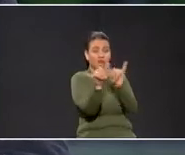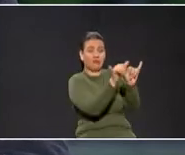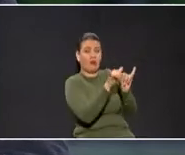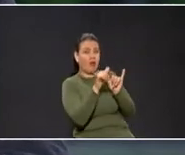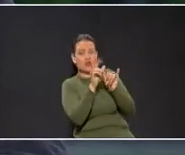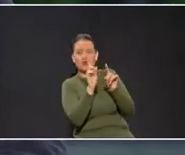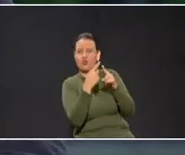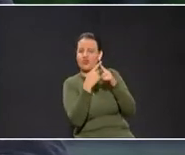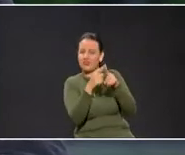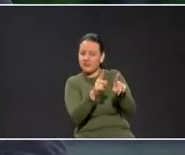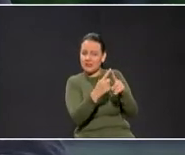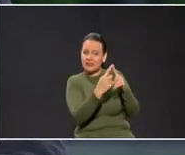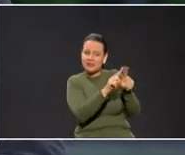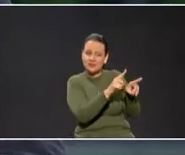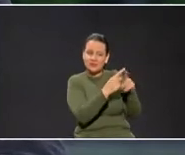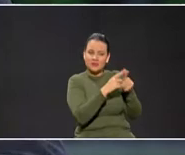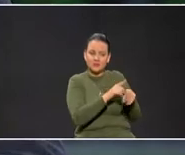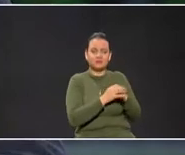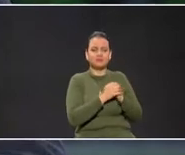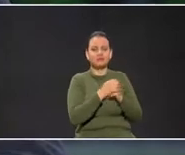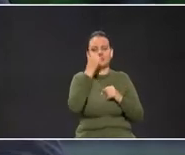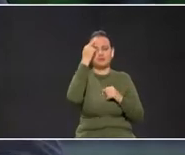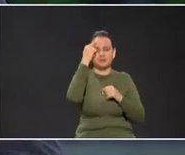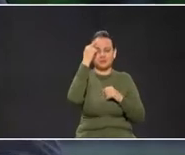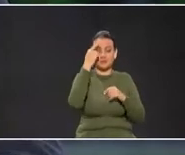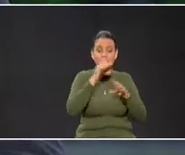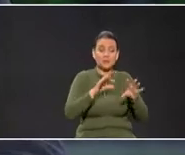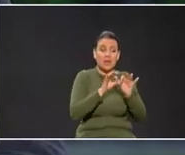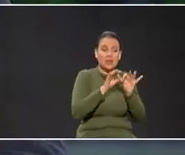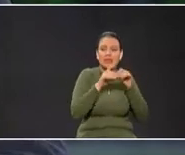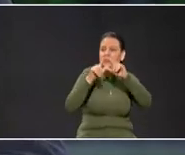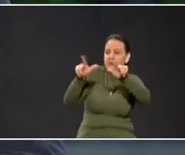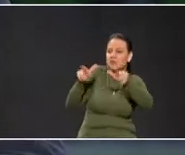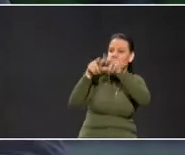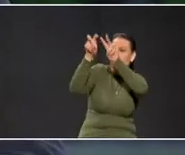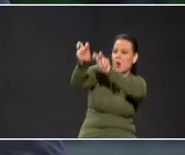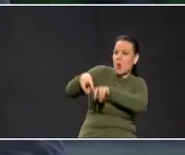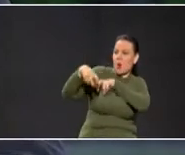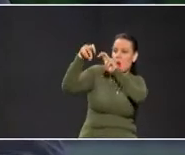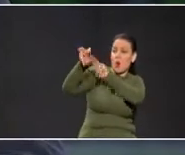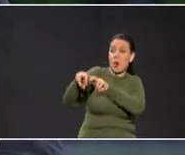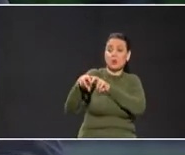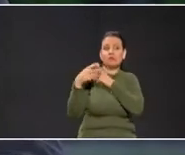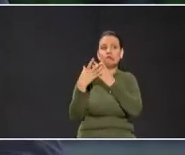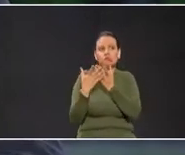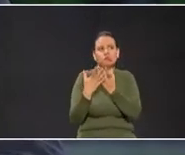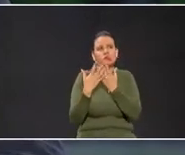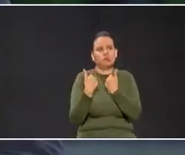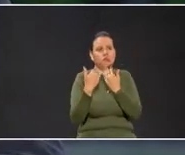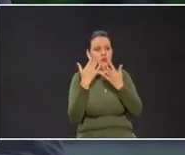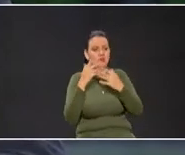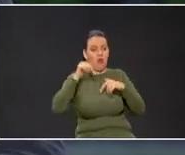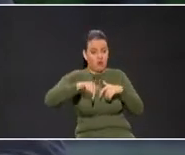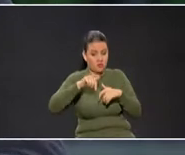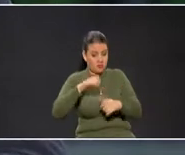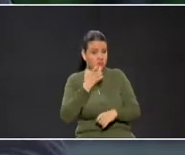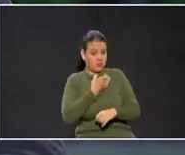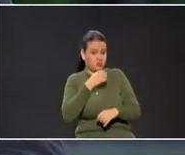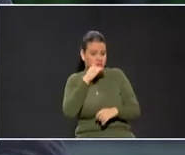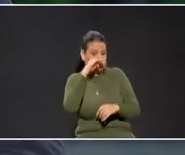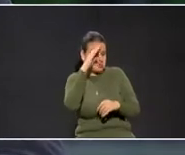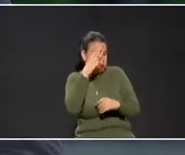continuar con el plan de las granjas que creo que ha dado muy buen resultado y fue algo que se ensayó durante esta administración hay que